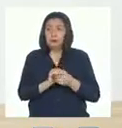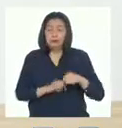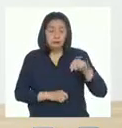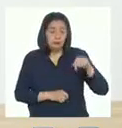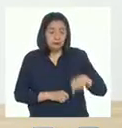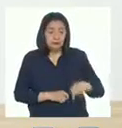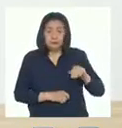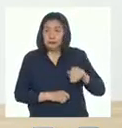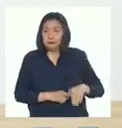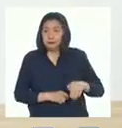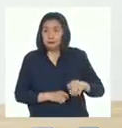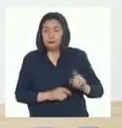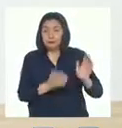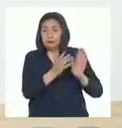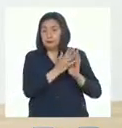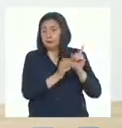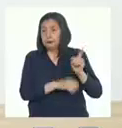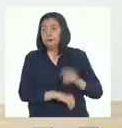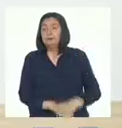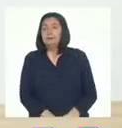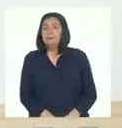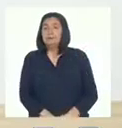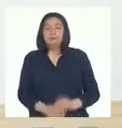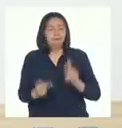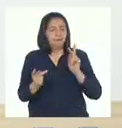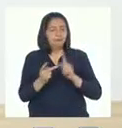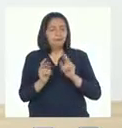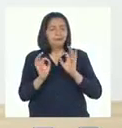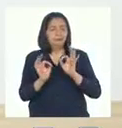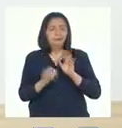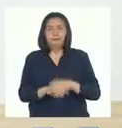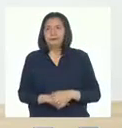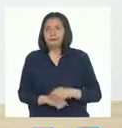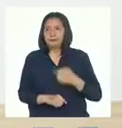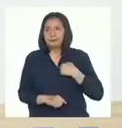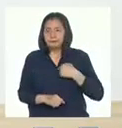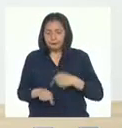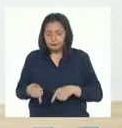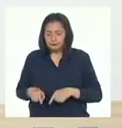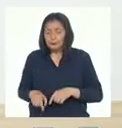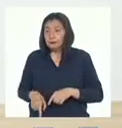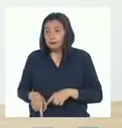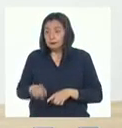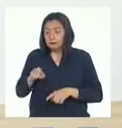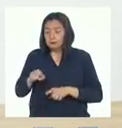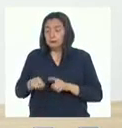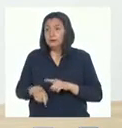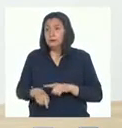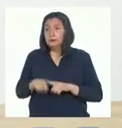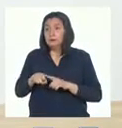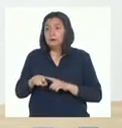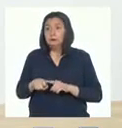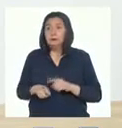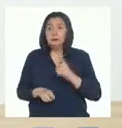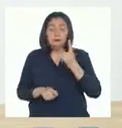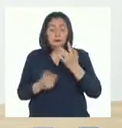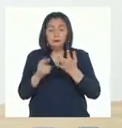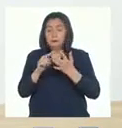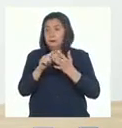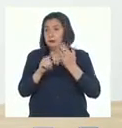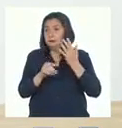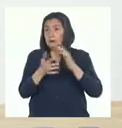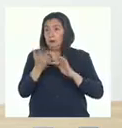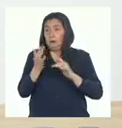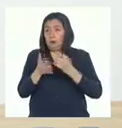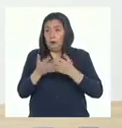igual. Piso, piso, palma. Perfecto. Voy a levantar mi rodilla y solo voy a usar mis dedos.